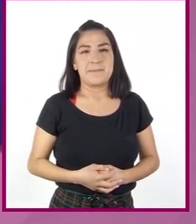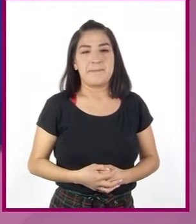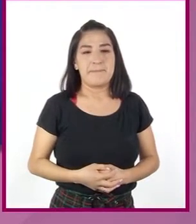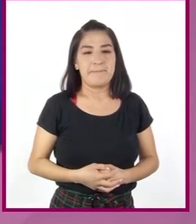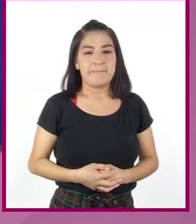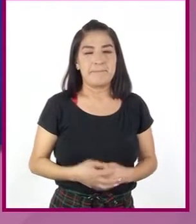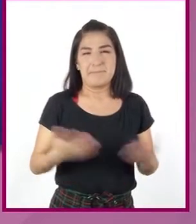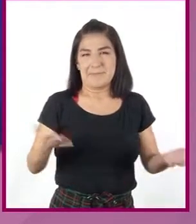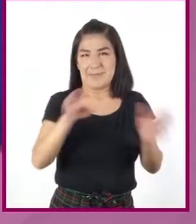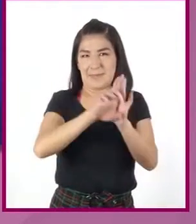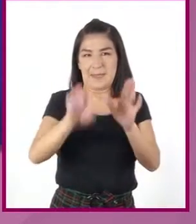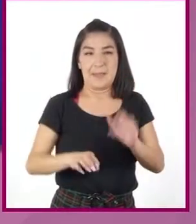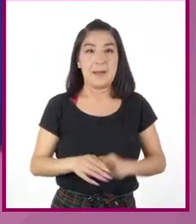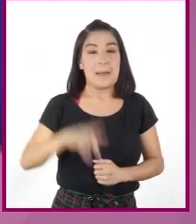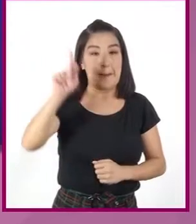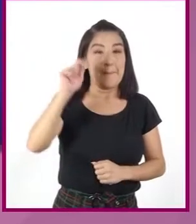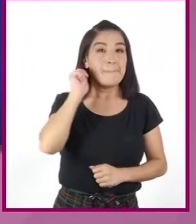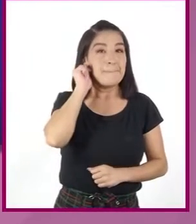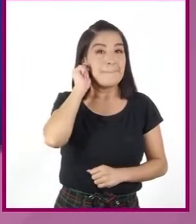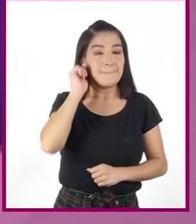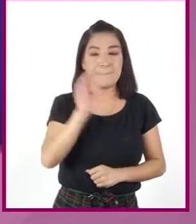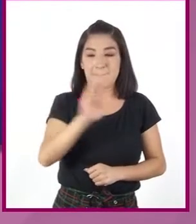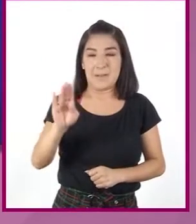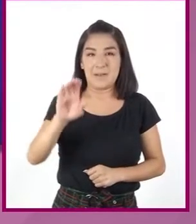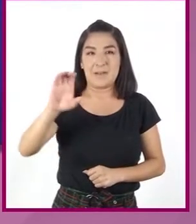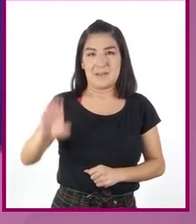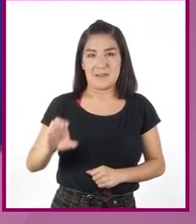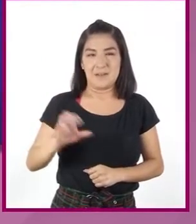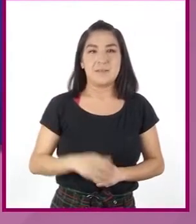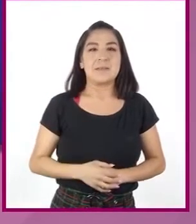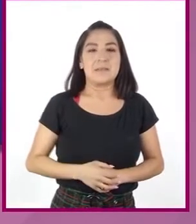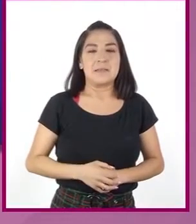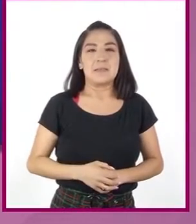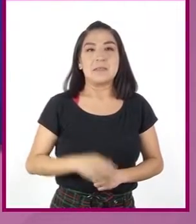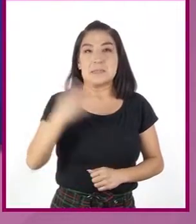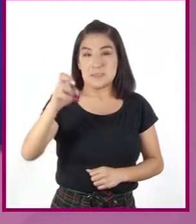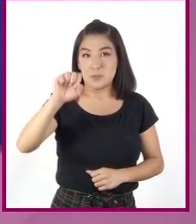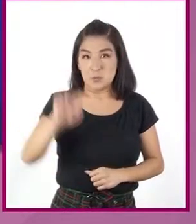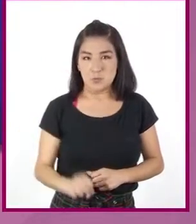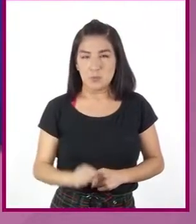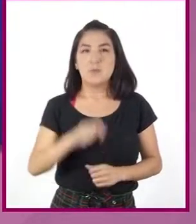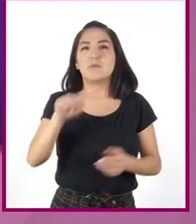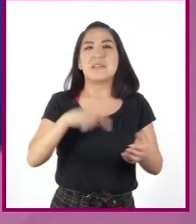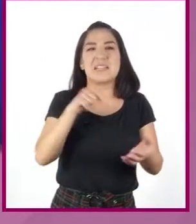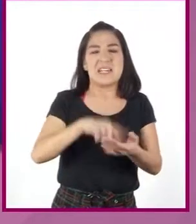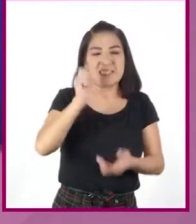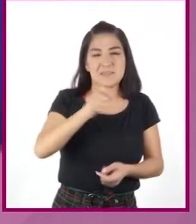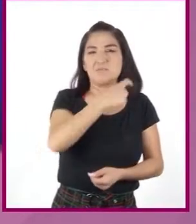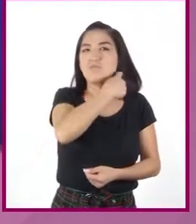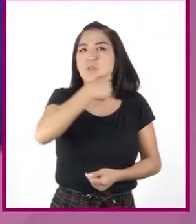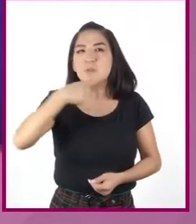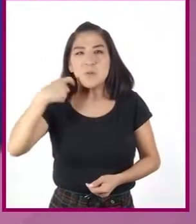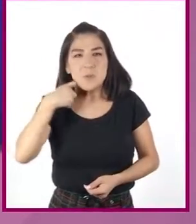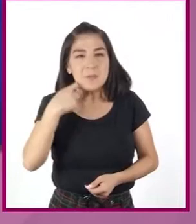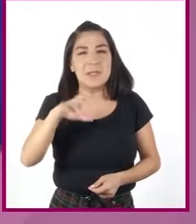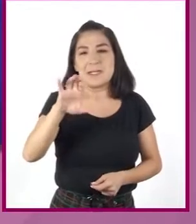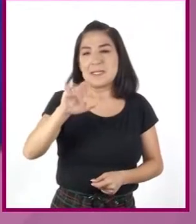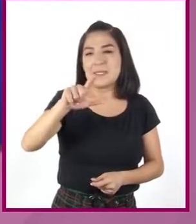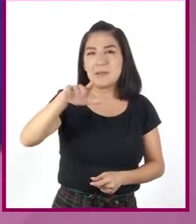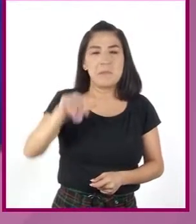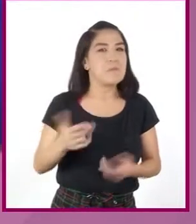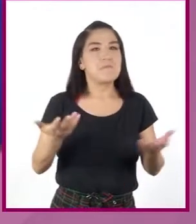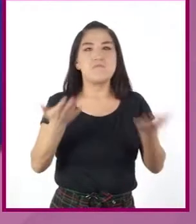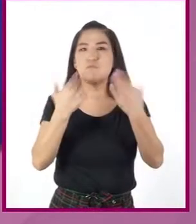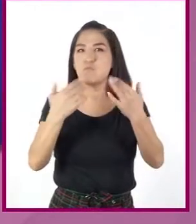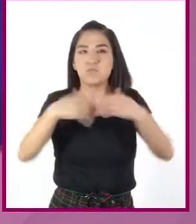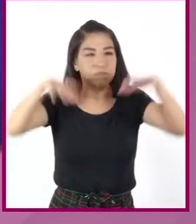Por ejemplo, en La Paz, Baja California Sur, el clima es seco desértico, es decir, la mayor parte del año no